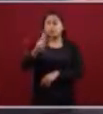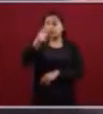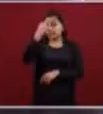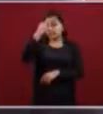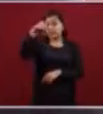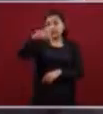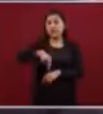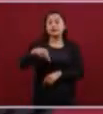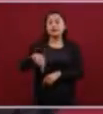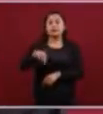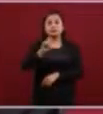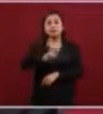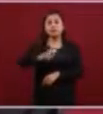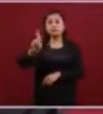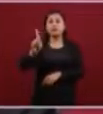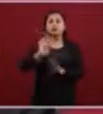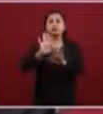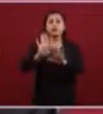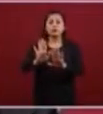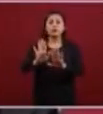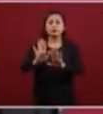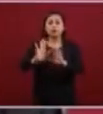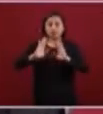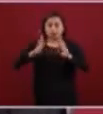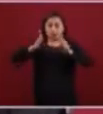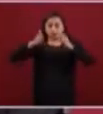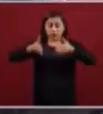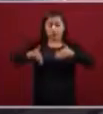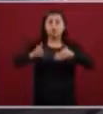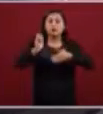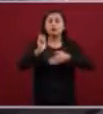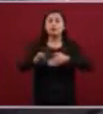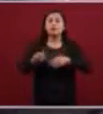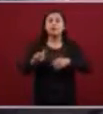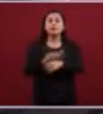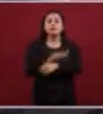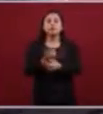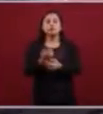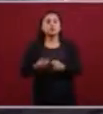ver, ¿qué fue realmente lo que sucedió?